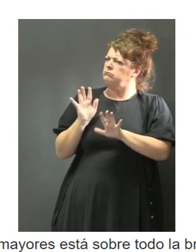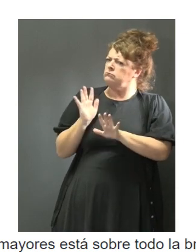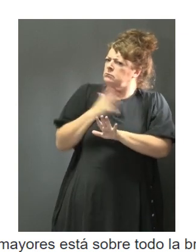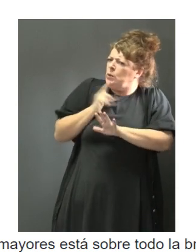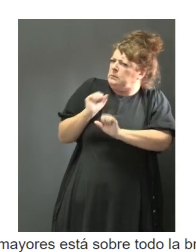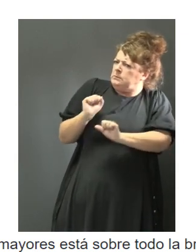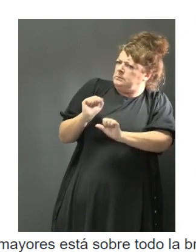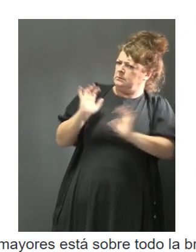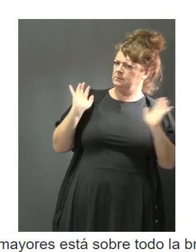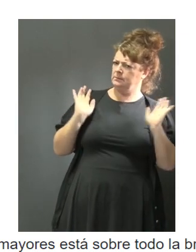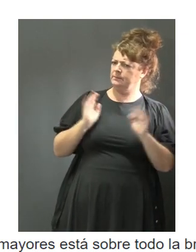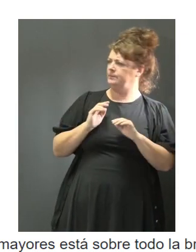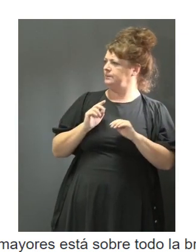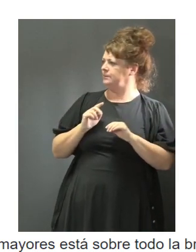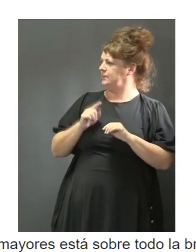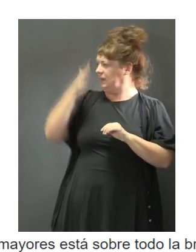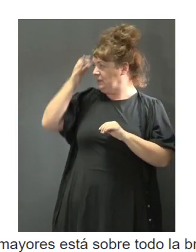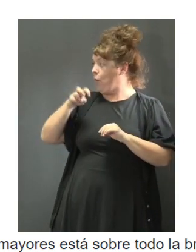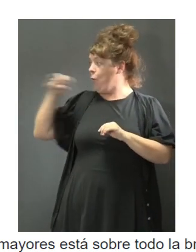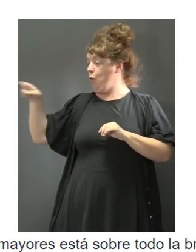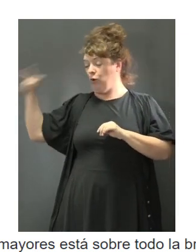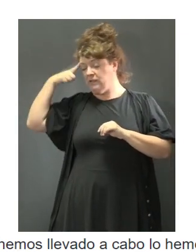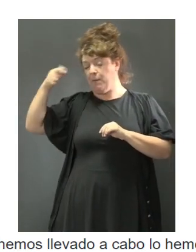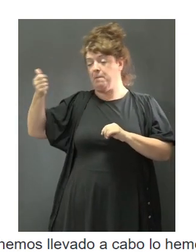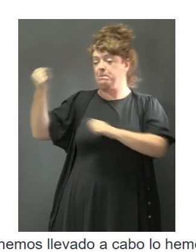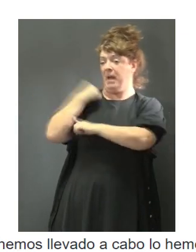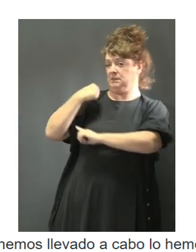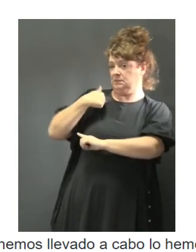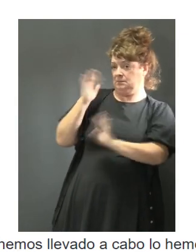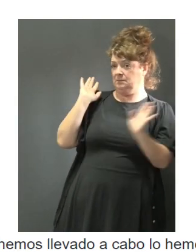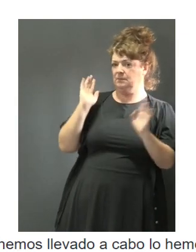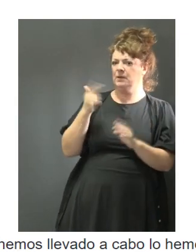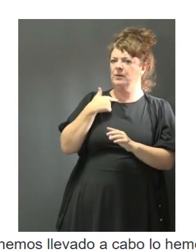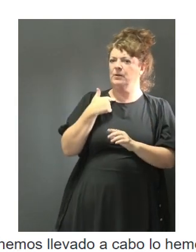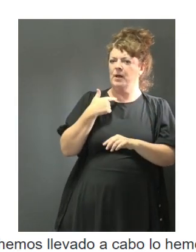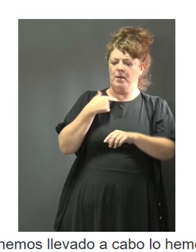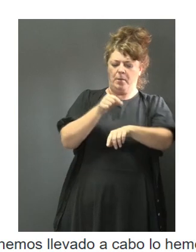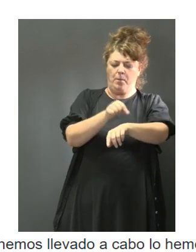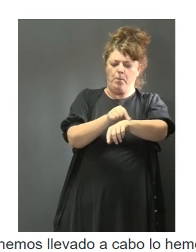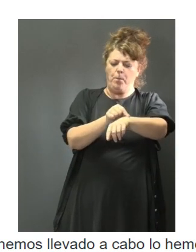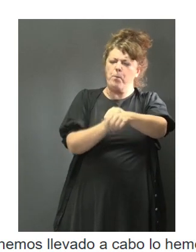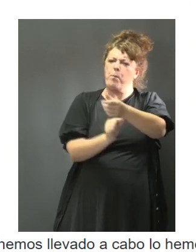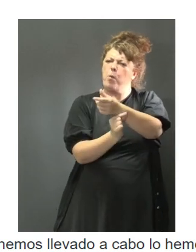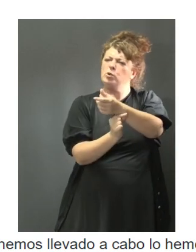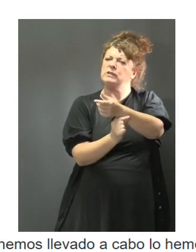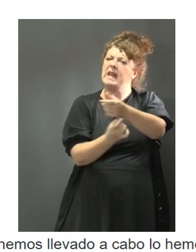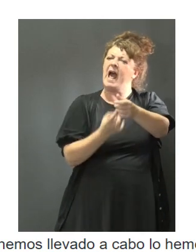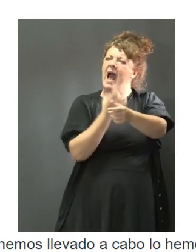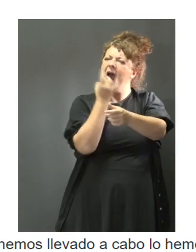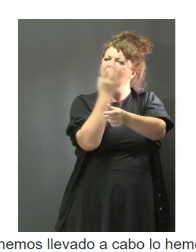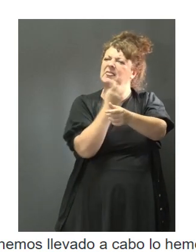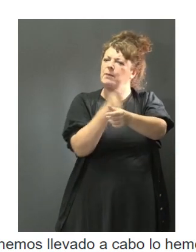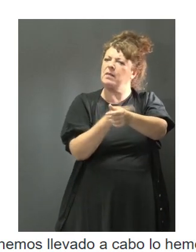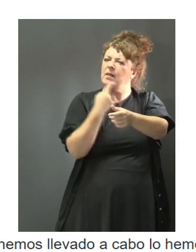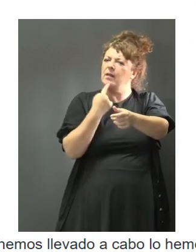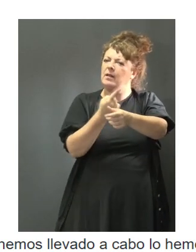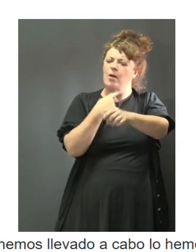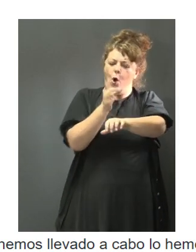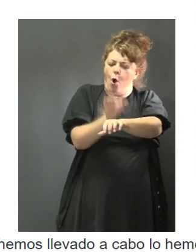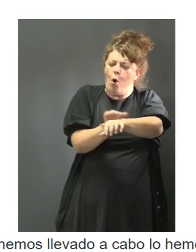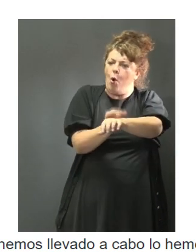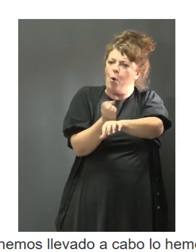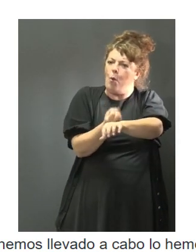Bueno, Luis sabe mucho más que yo de esto, pero por ejemplo, si vamos a una pulsera de actividad o a un